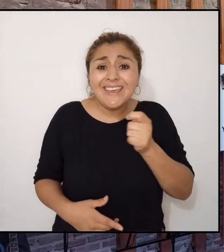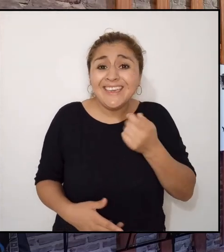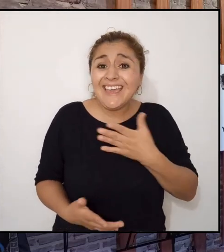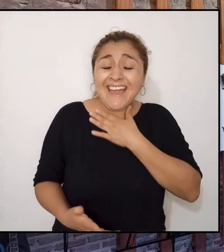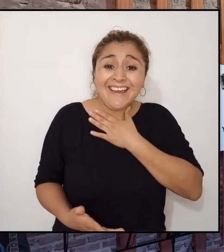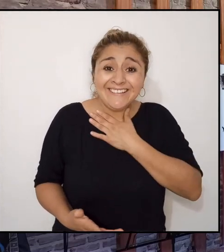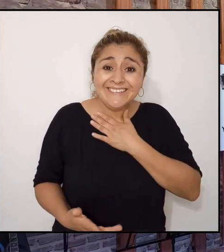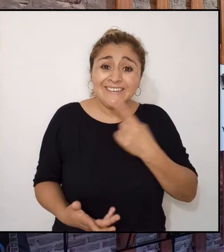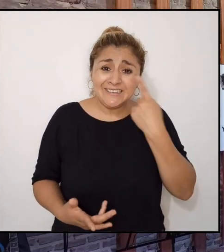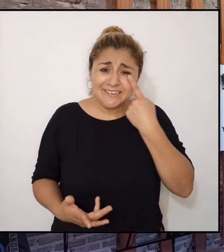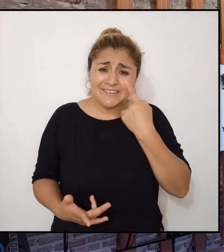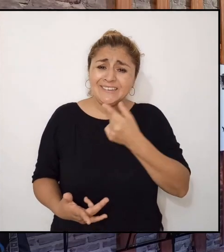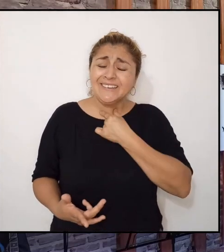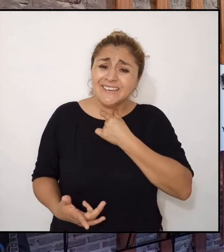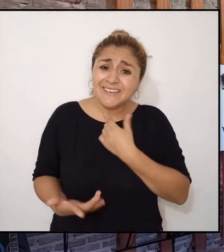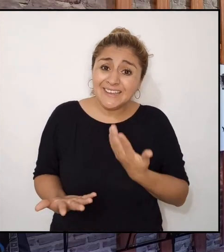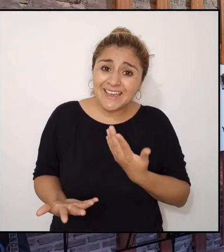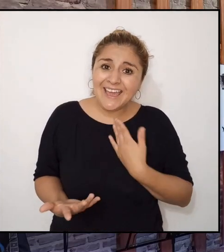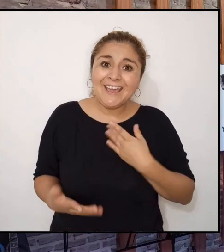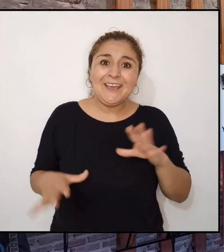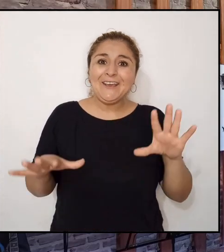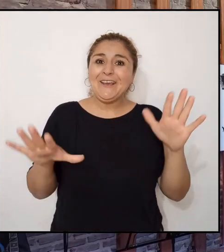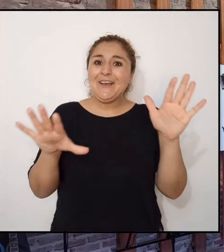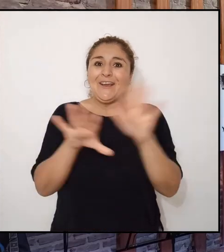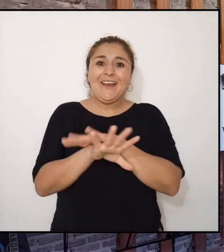Y lo encontré